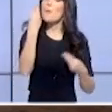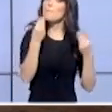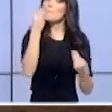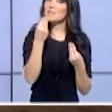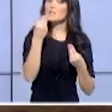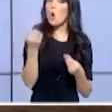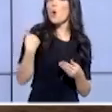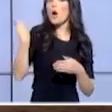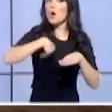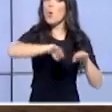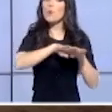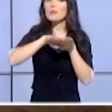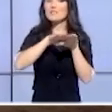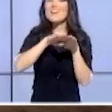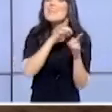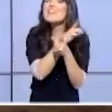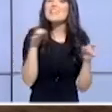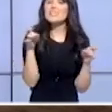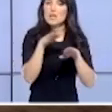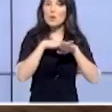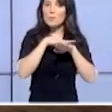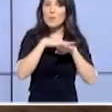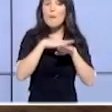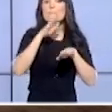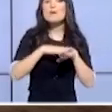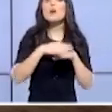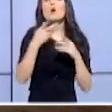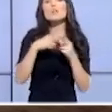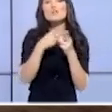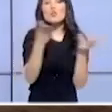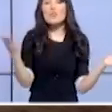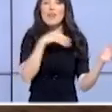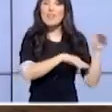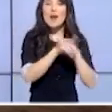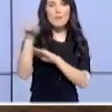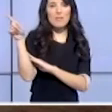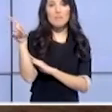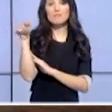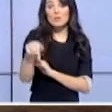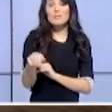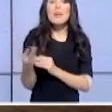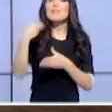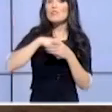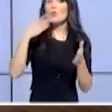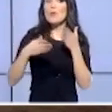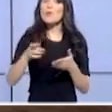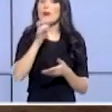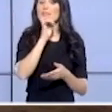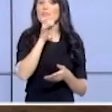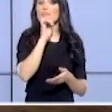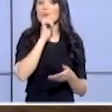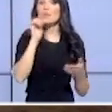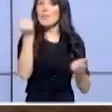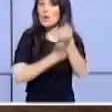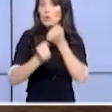necesitan Considero que la igualdad de oportunidades es fundamental para que una sociedad avance y es en las épocas en las que hay